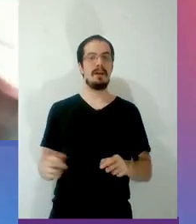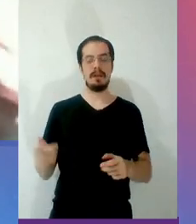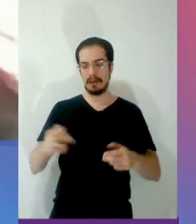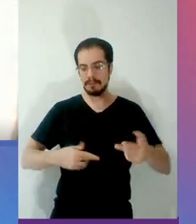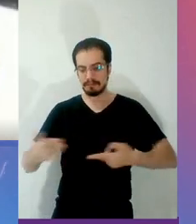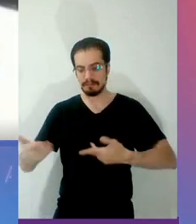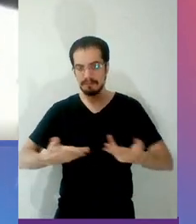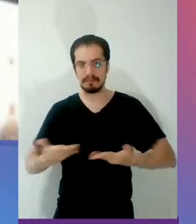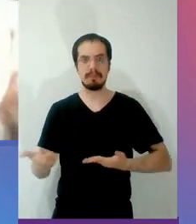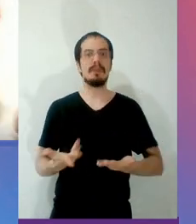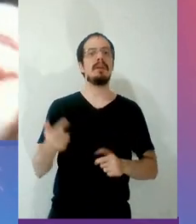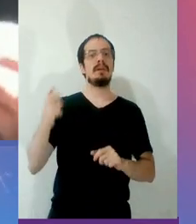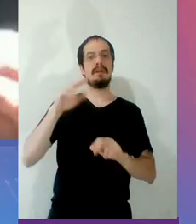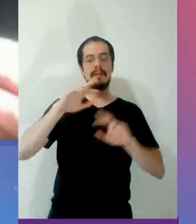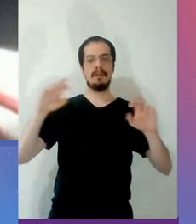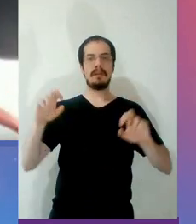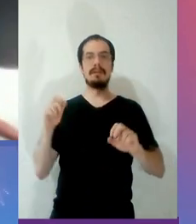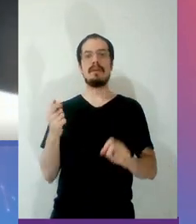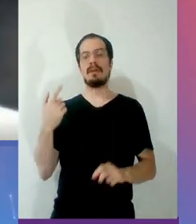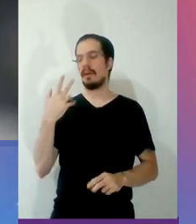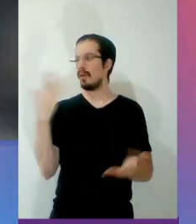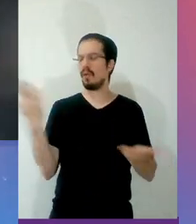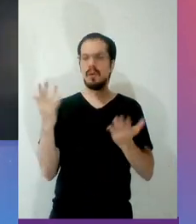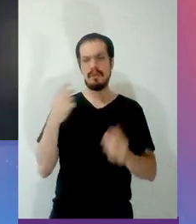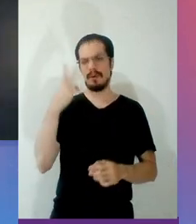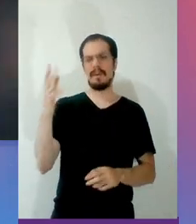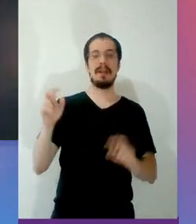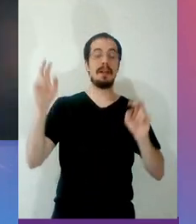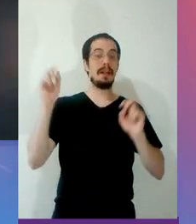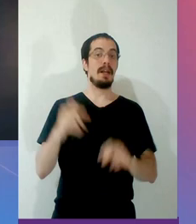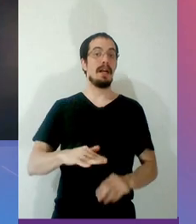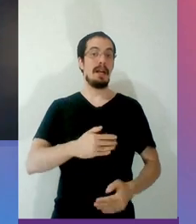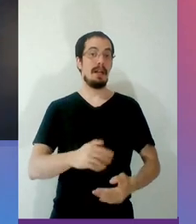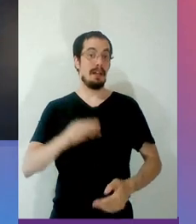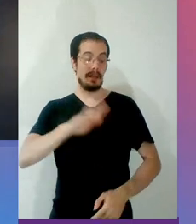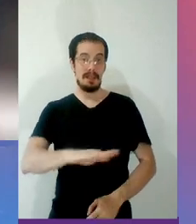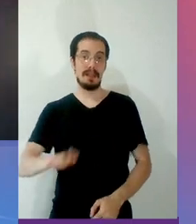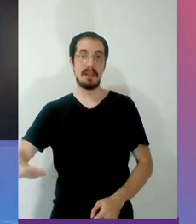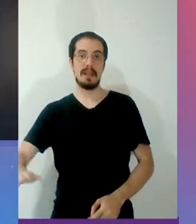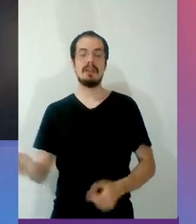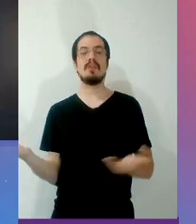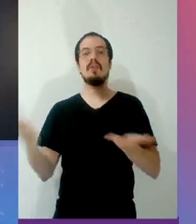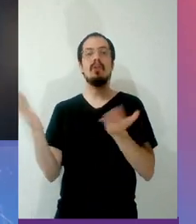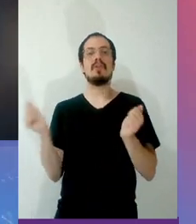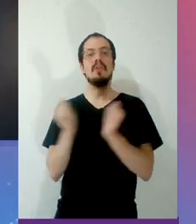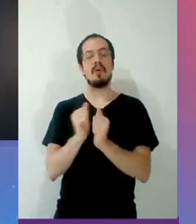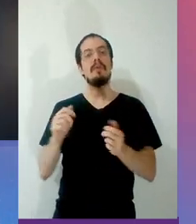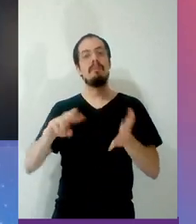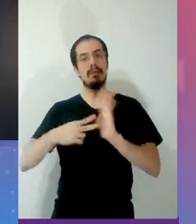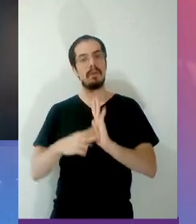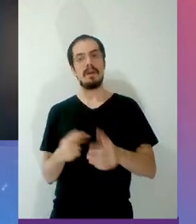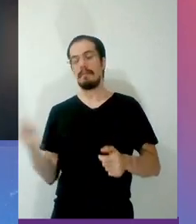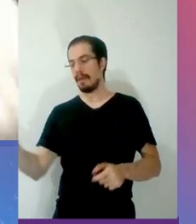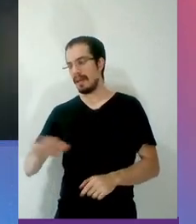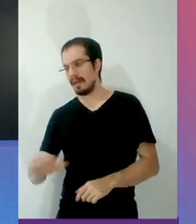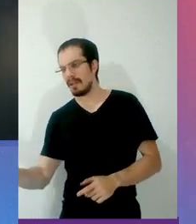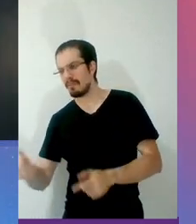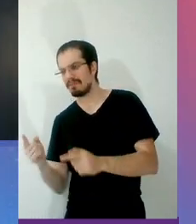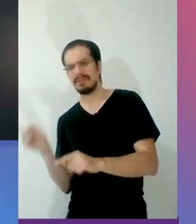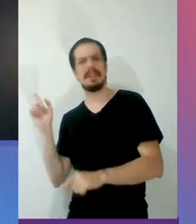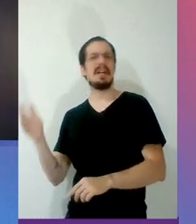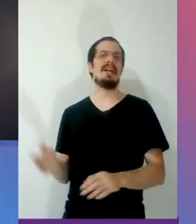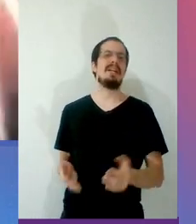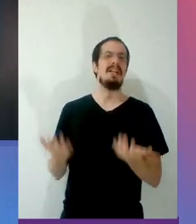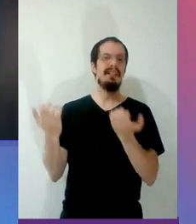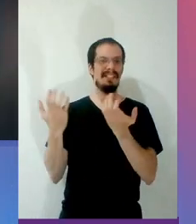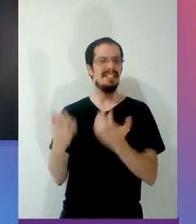sale alterado tiene que ir derivado al neurólogo. Eso es una visión santiago-centrista,